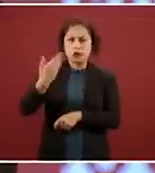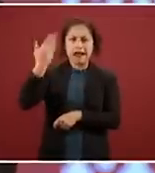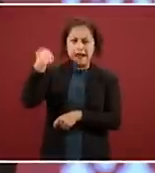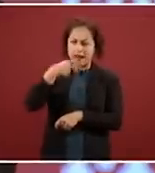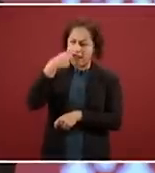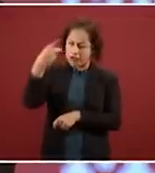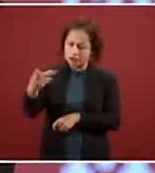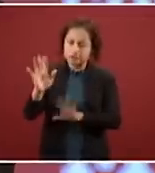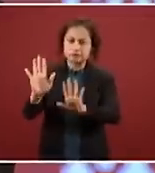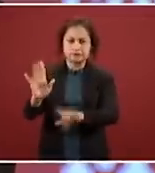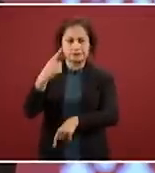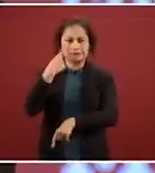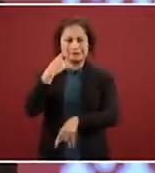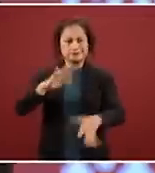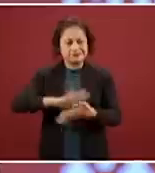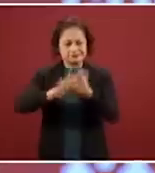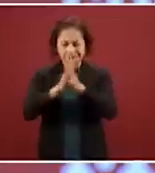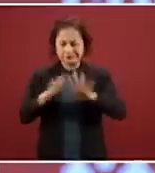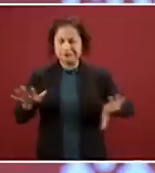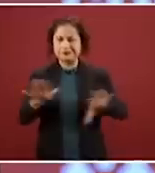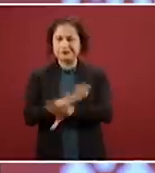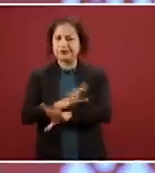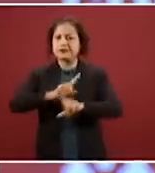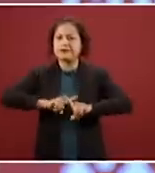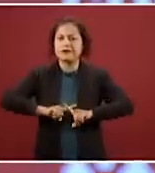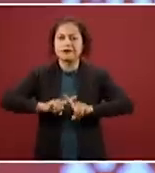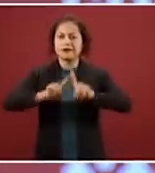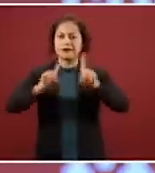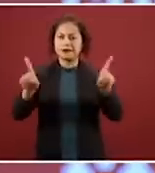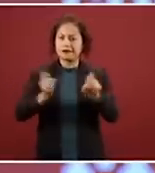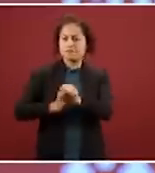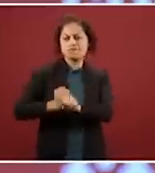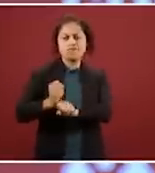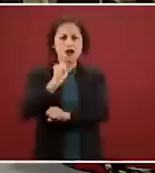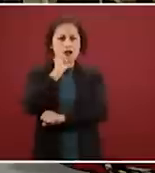que se podía lograr la transformación sin la violencia.